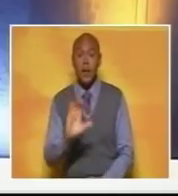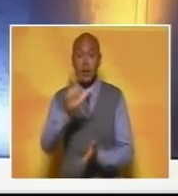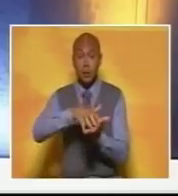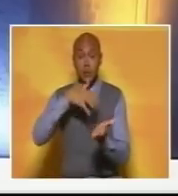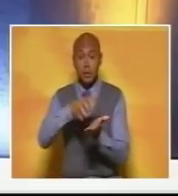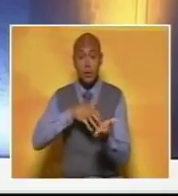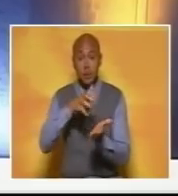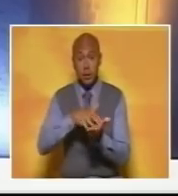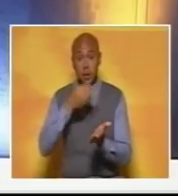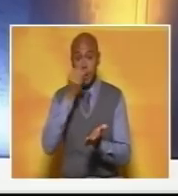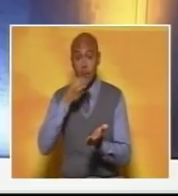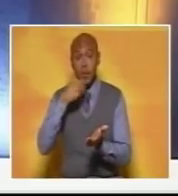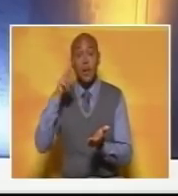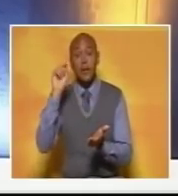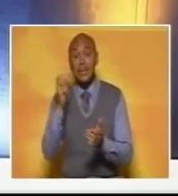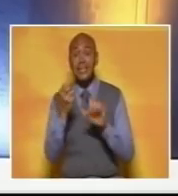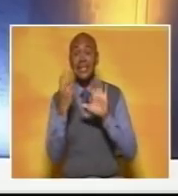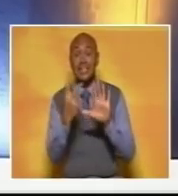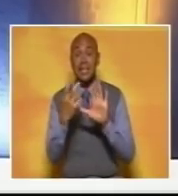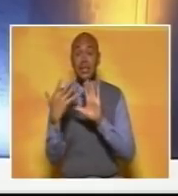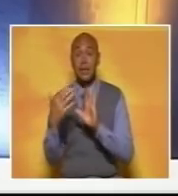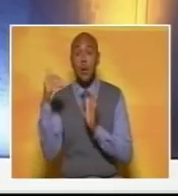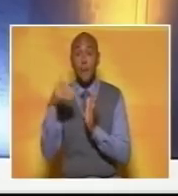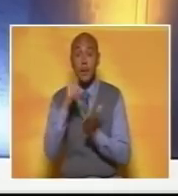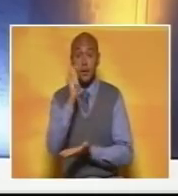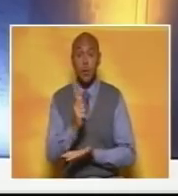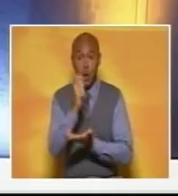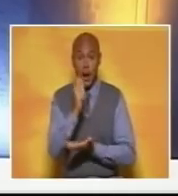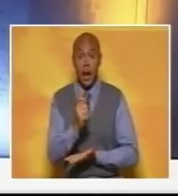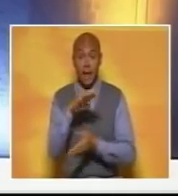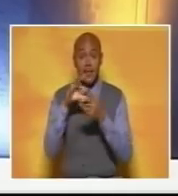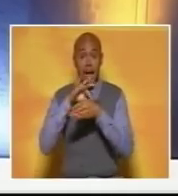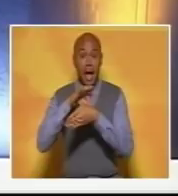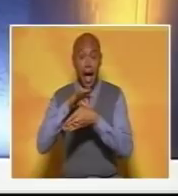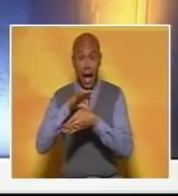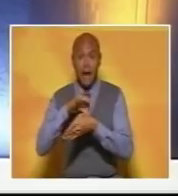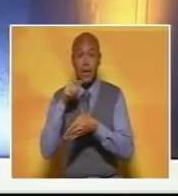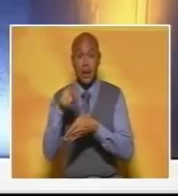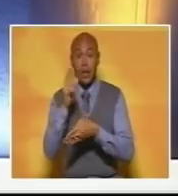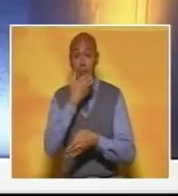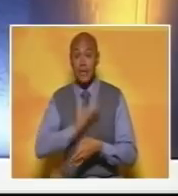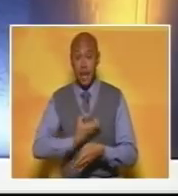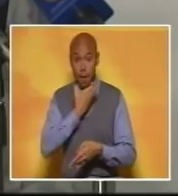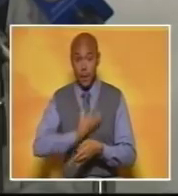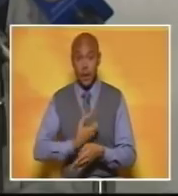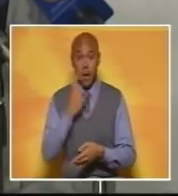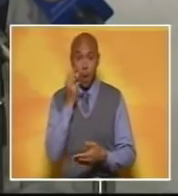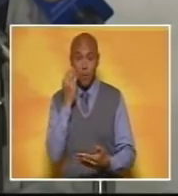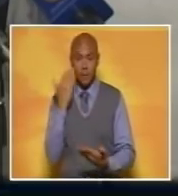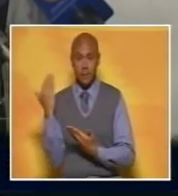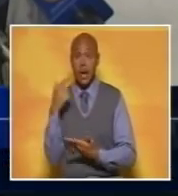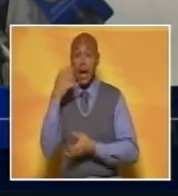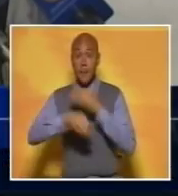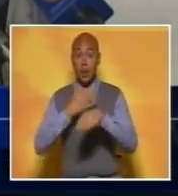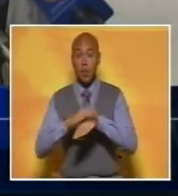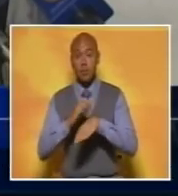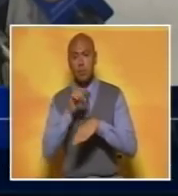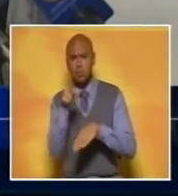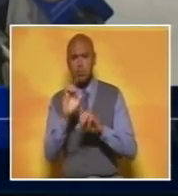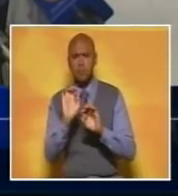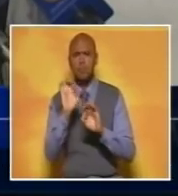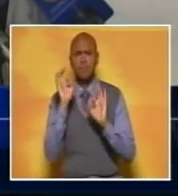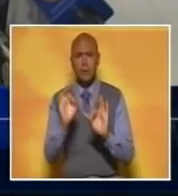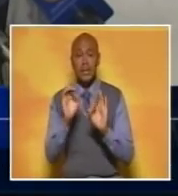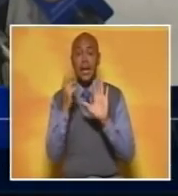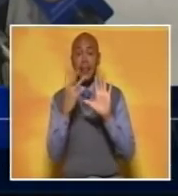sector cuenta con 35.000 toneladas de carne para cubrir la demanda de consumo durante el mes de diciembre. Campos explicó que esta cantidad representa